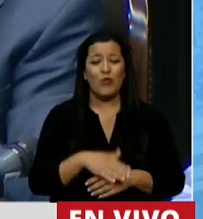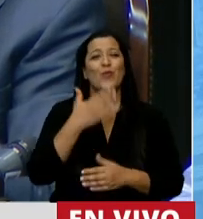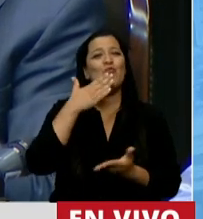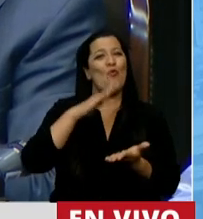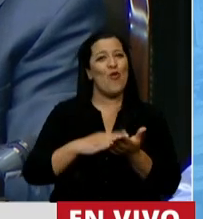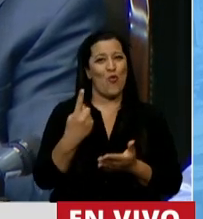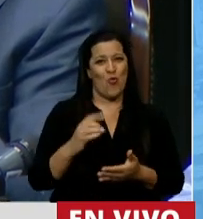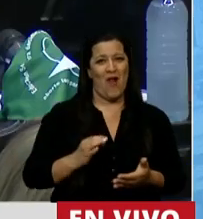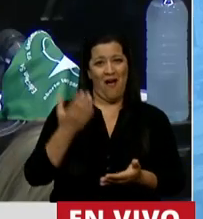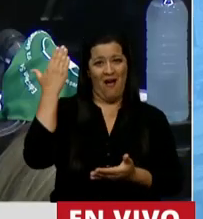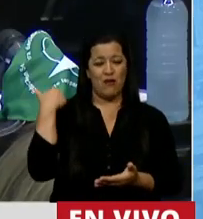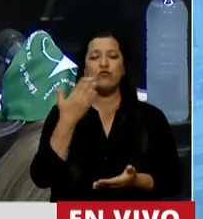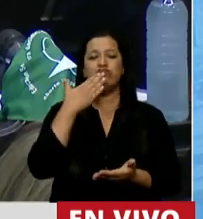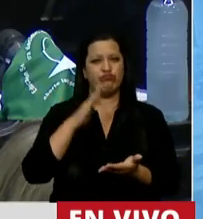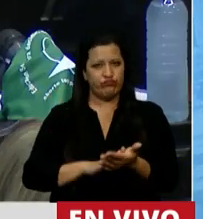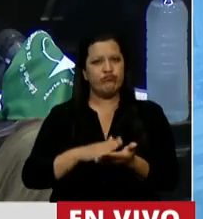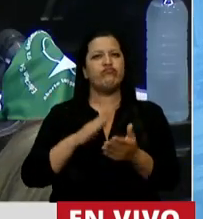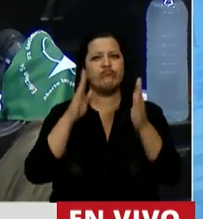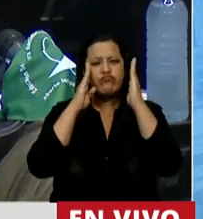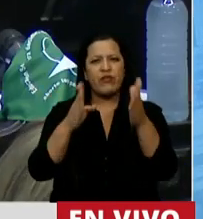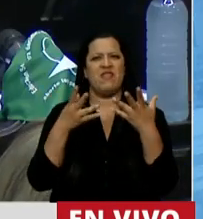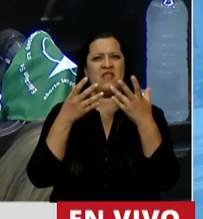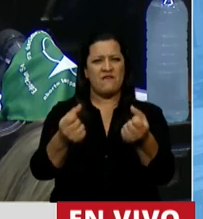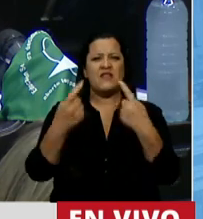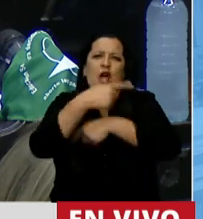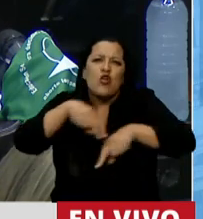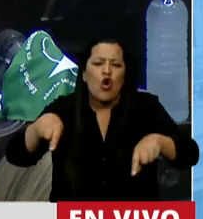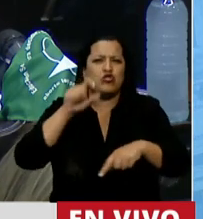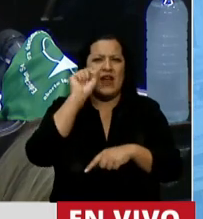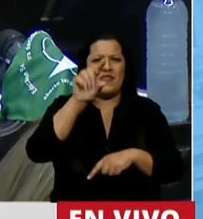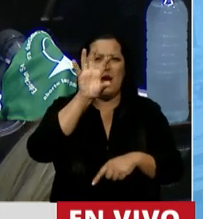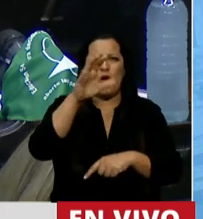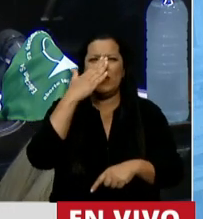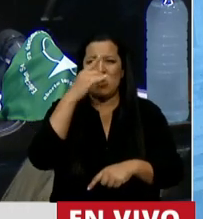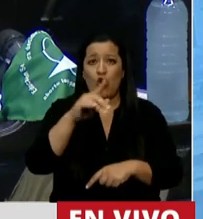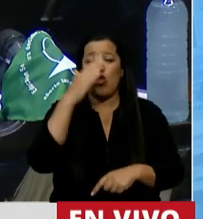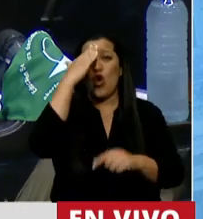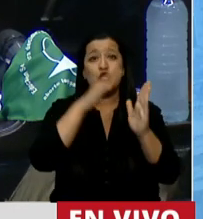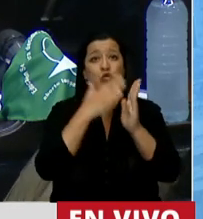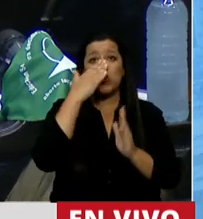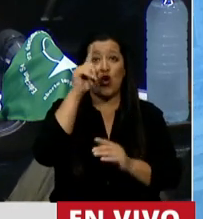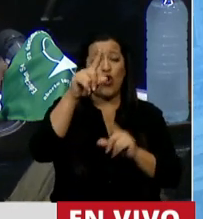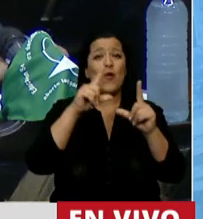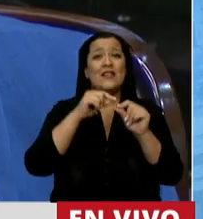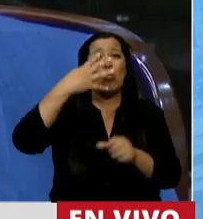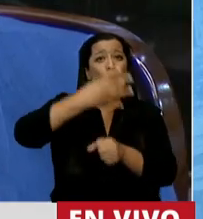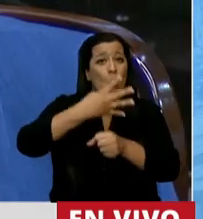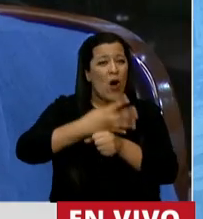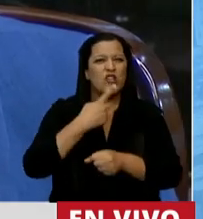un año defender los intereses de la provincia, la Constitución de Córdoba en su artículo 4